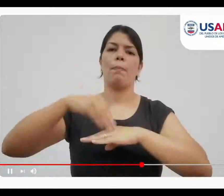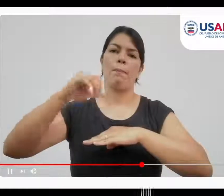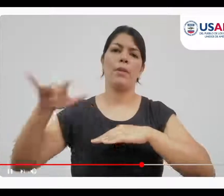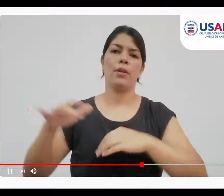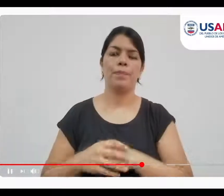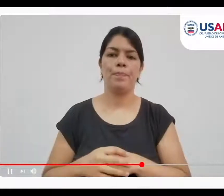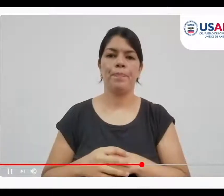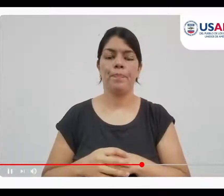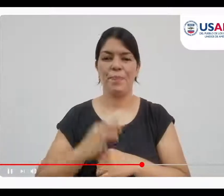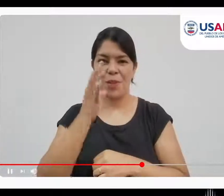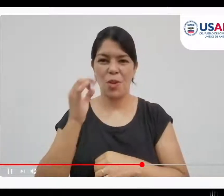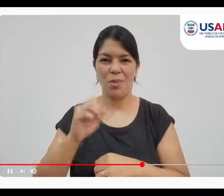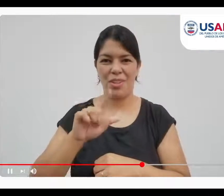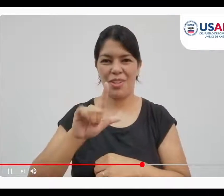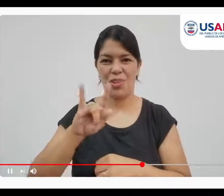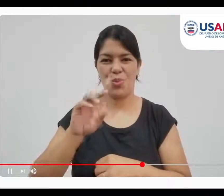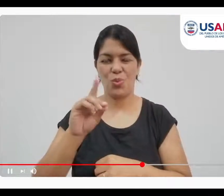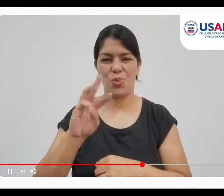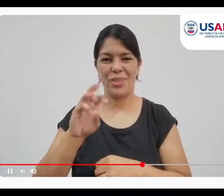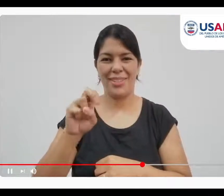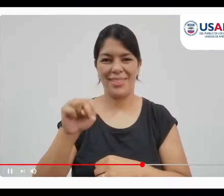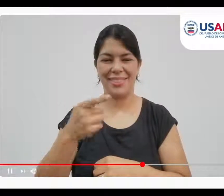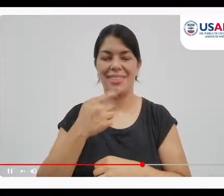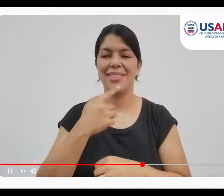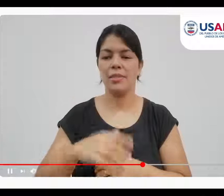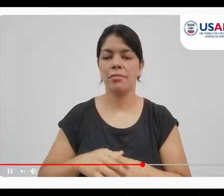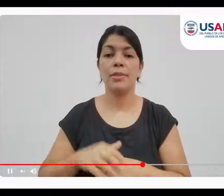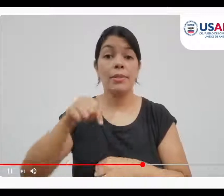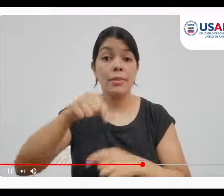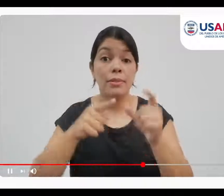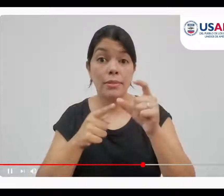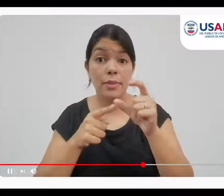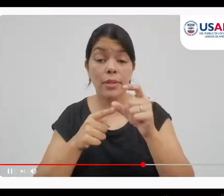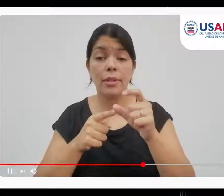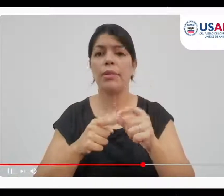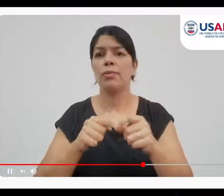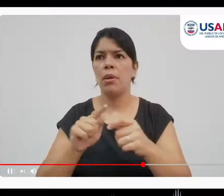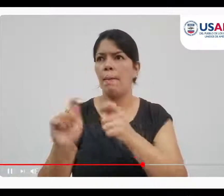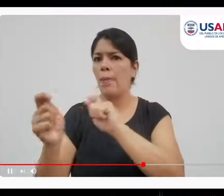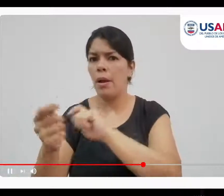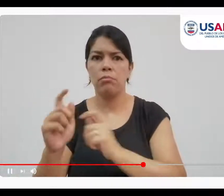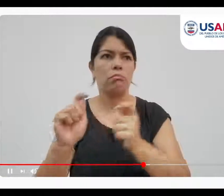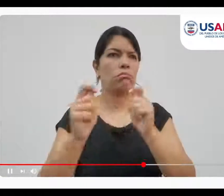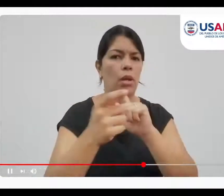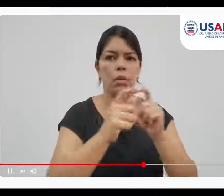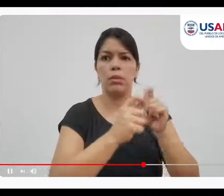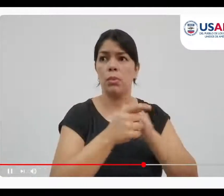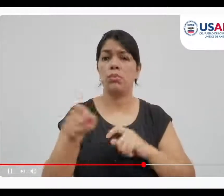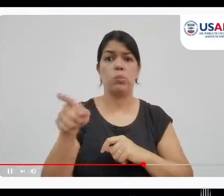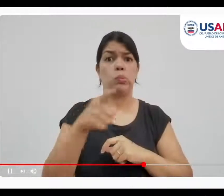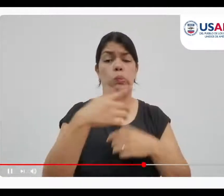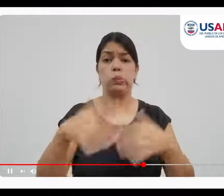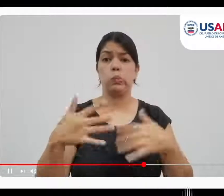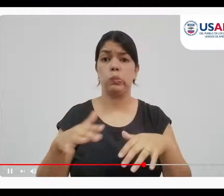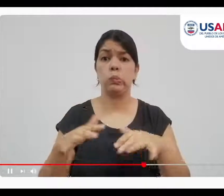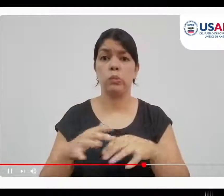el municipio de Ciénaga han pasado cosas importantes, y yo creo que esas cosas importantes que han pasado en materia de inclusión y de derechos han